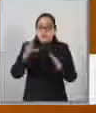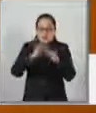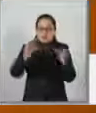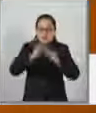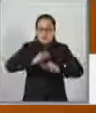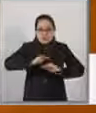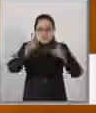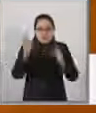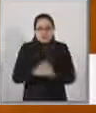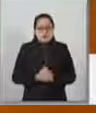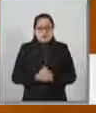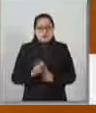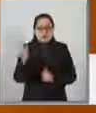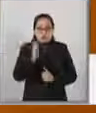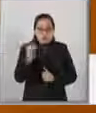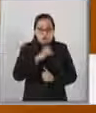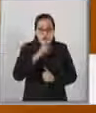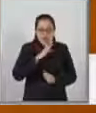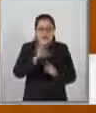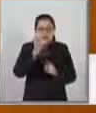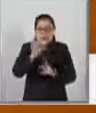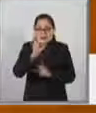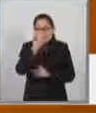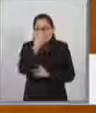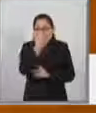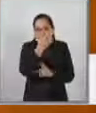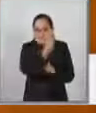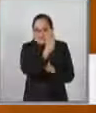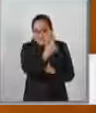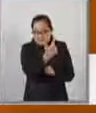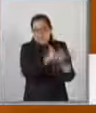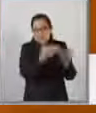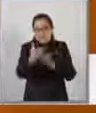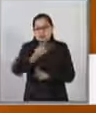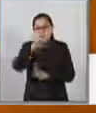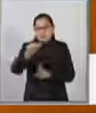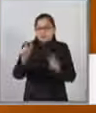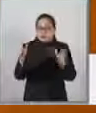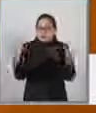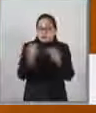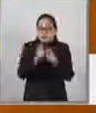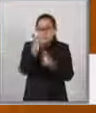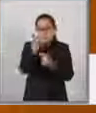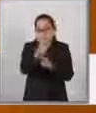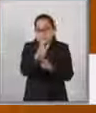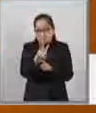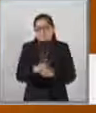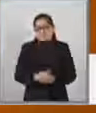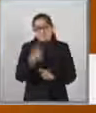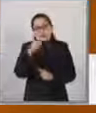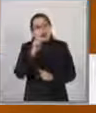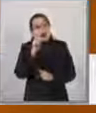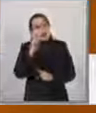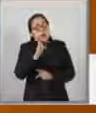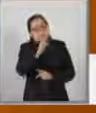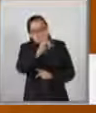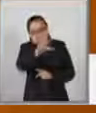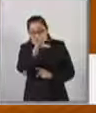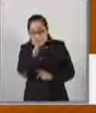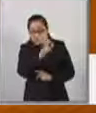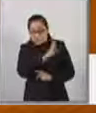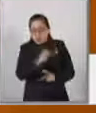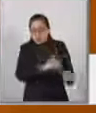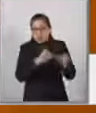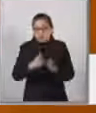de esta preselección que la Comisión de Justicia hiciese en este dictamen de elegibilidad, se pasó